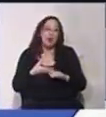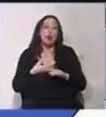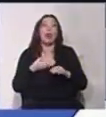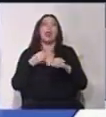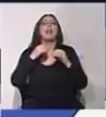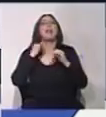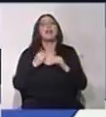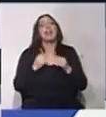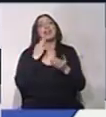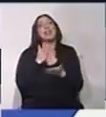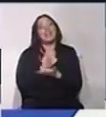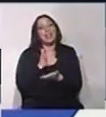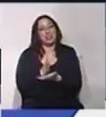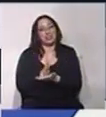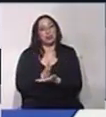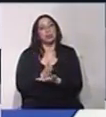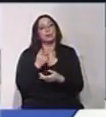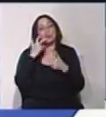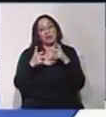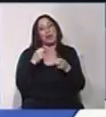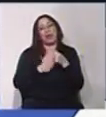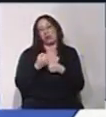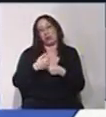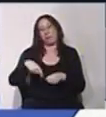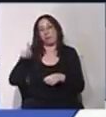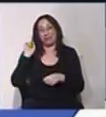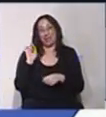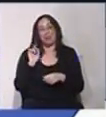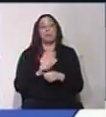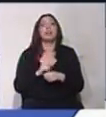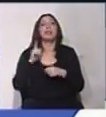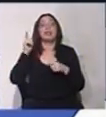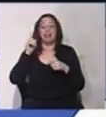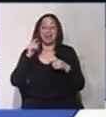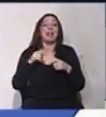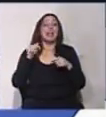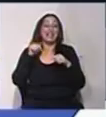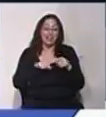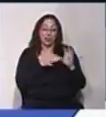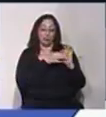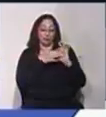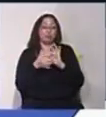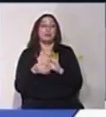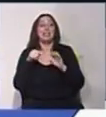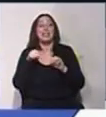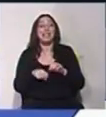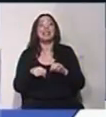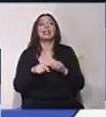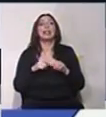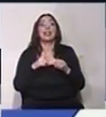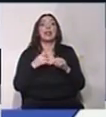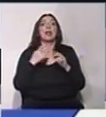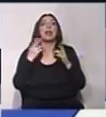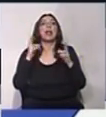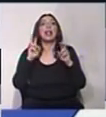derechos y de respeto. Sí, hablamos del año pasado. Bueno, esto es importantísimo y viene muy bien a lo que tiene que ver con esta cuestión tan prevalente que son